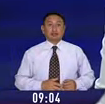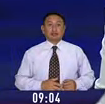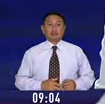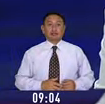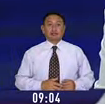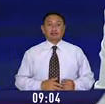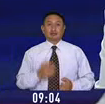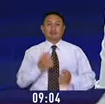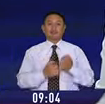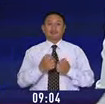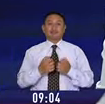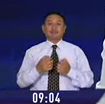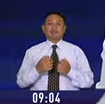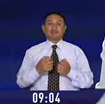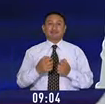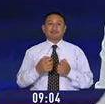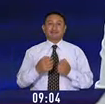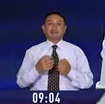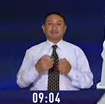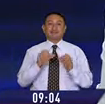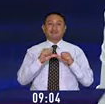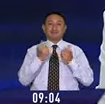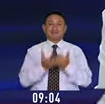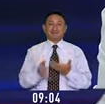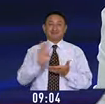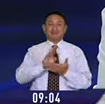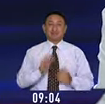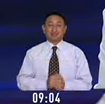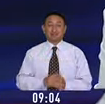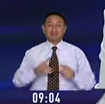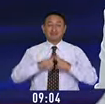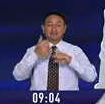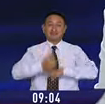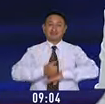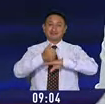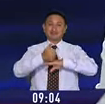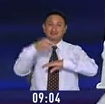que disolvió al Parlamento. El ex titular de la función